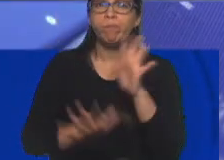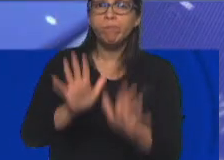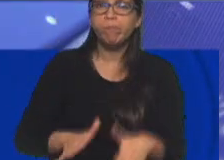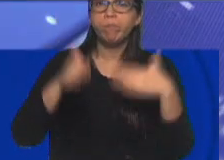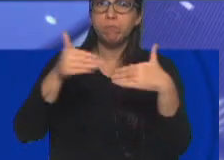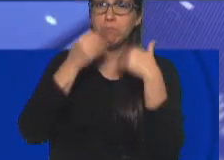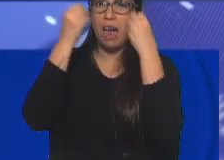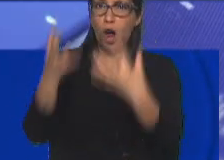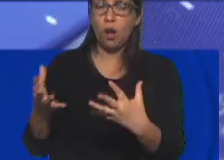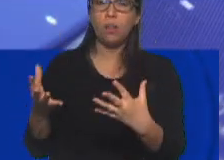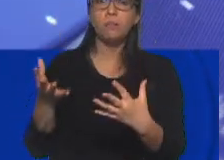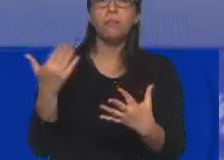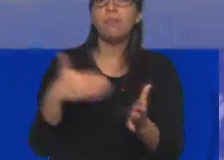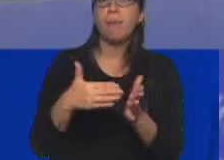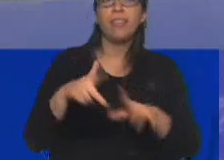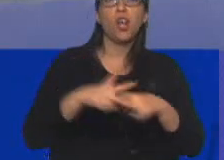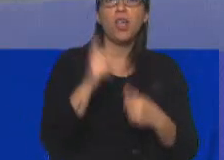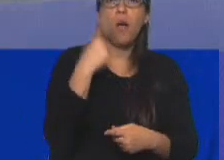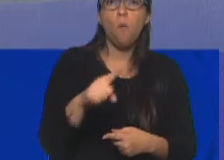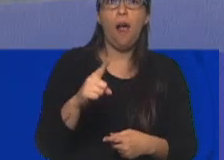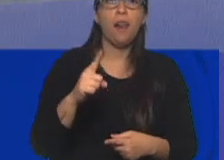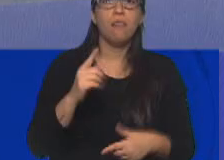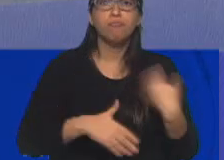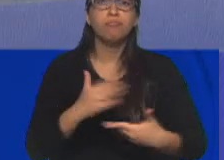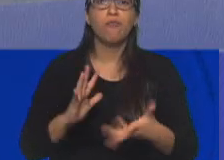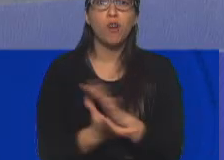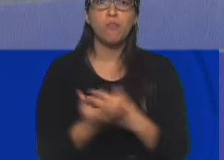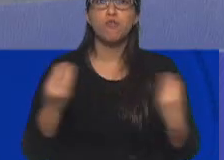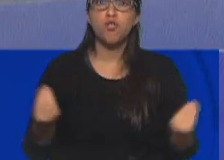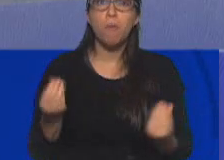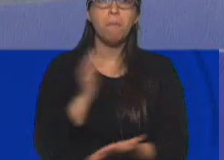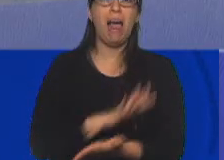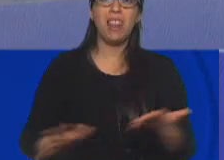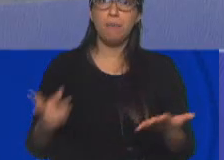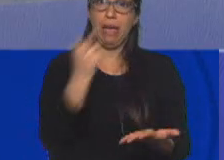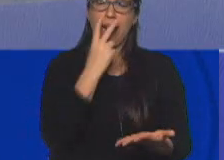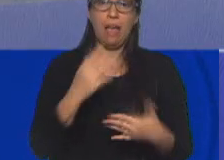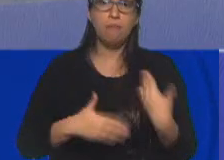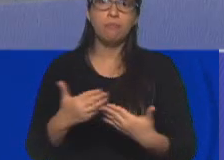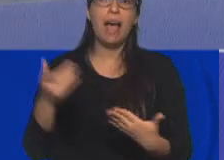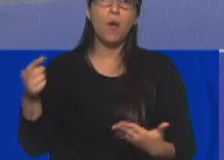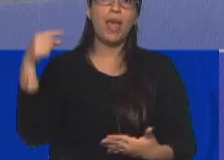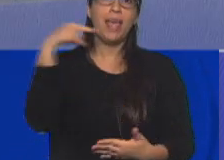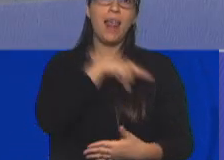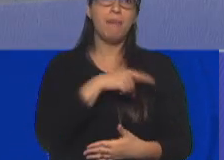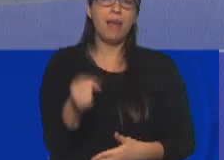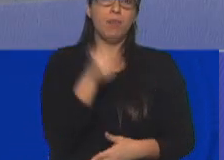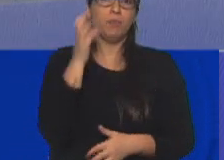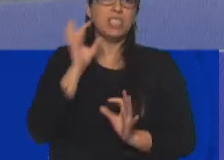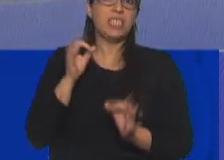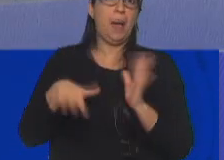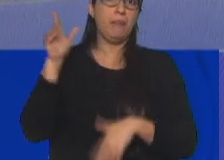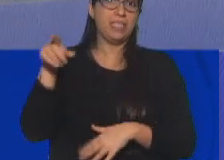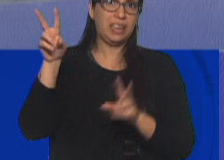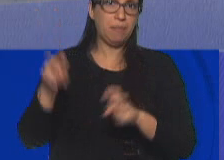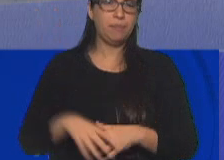qué metodología, con qué tecnología se va a desarrollar esas industrias más limpias. Bueno, ahí posiblemente Alemania juega un rol protagónico. A ver, hablamos